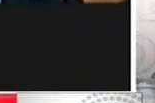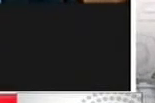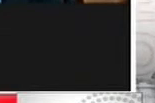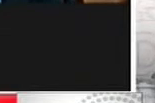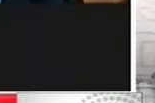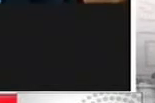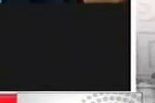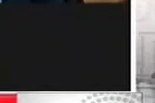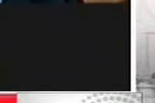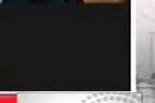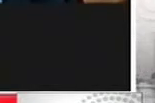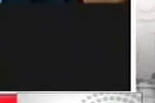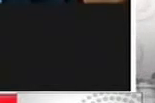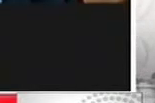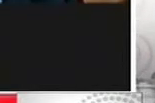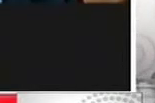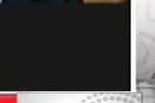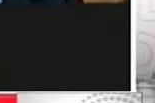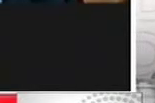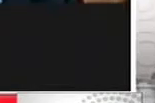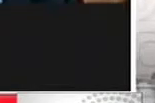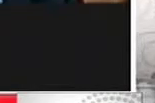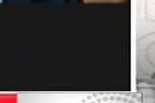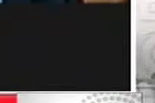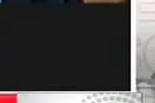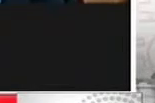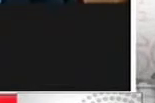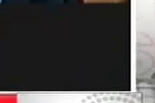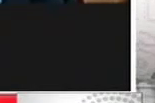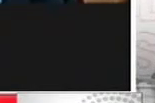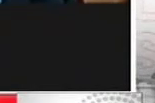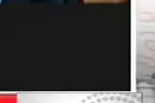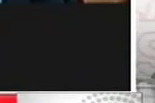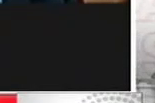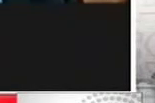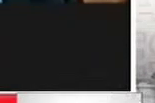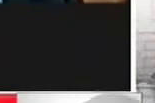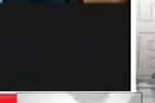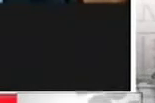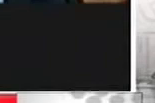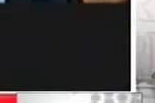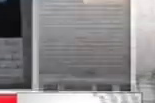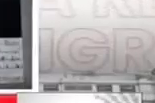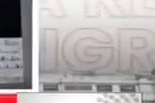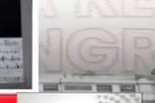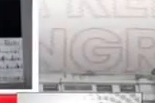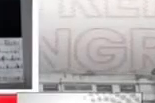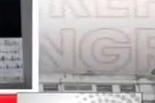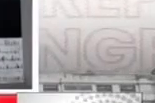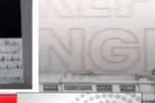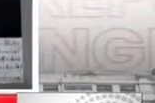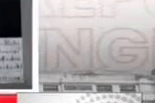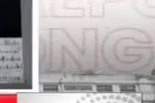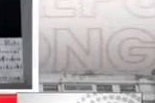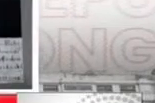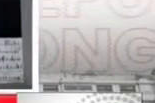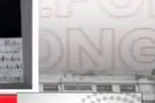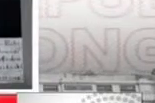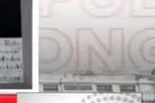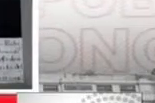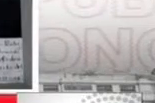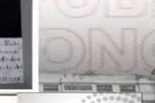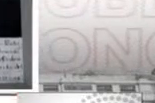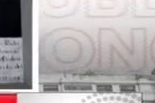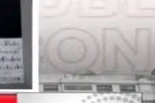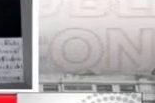quiero partir con toda sinceridad, porque además eso es lo que corresponde en un sector tan sensible como el sector salud, a